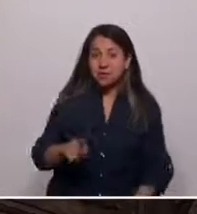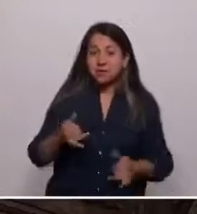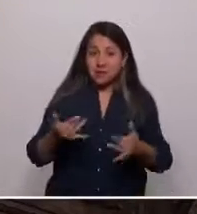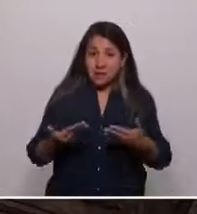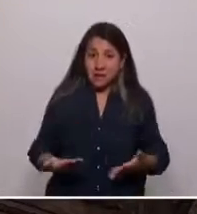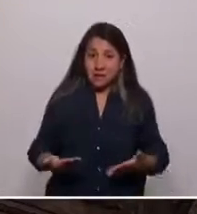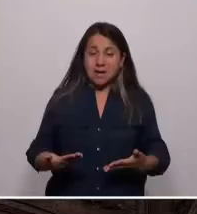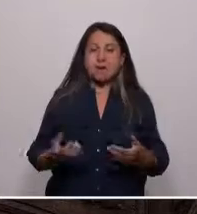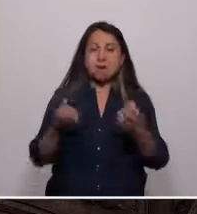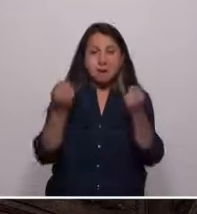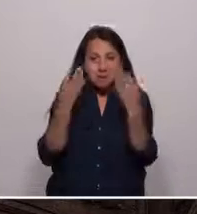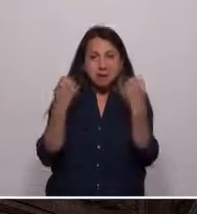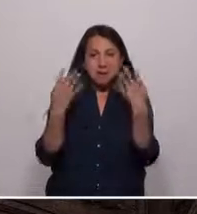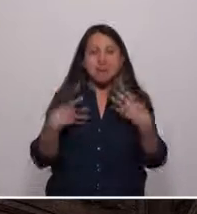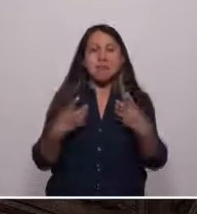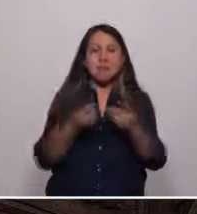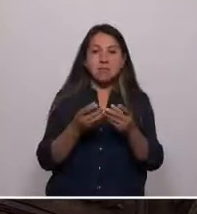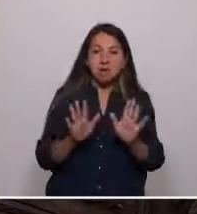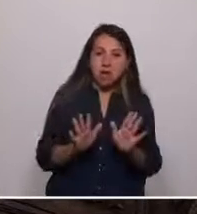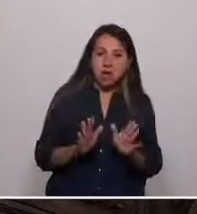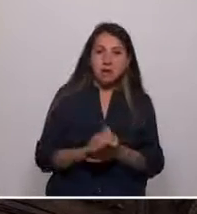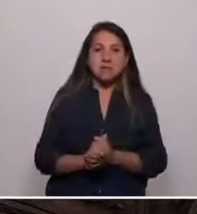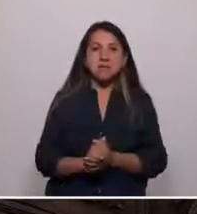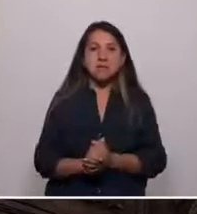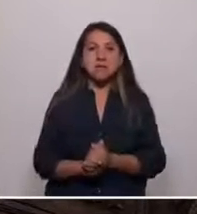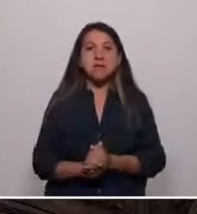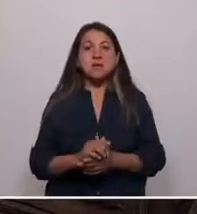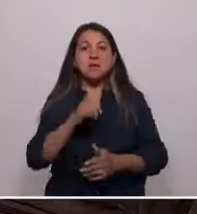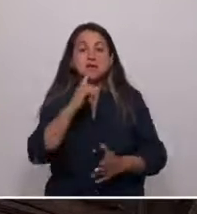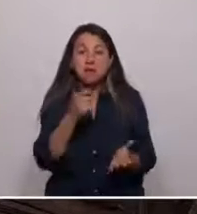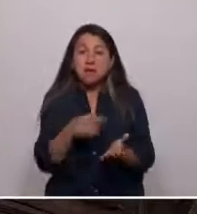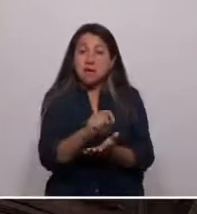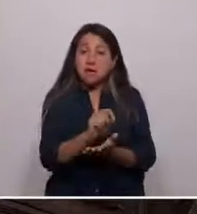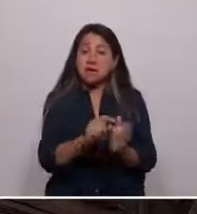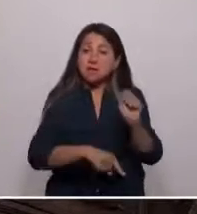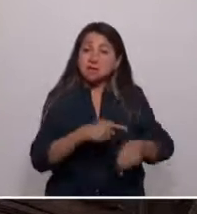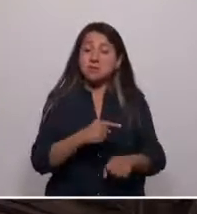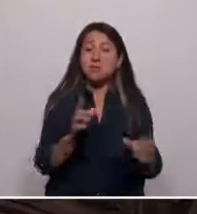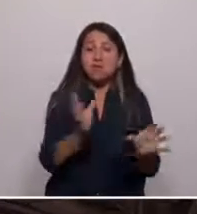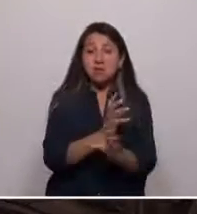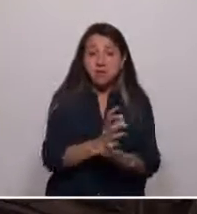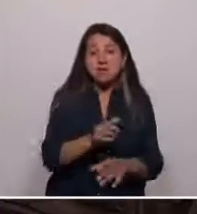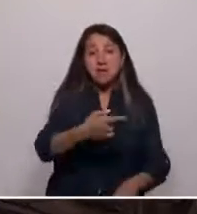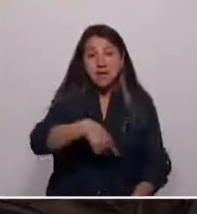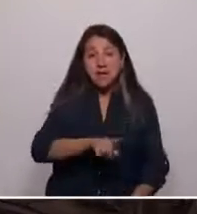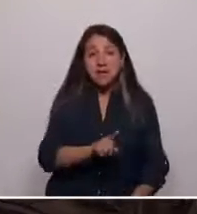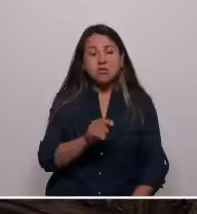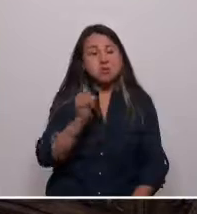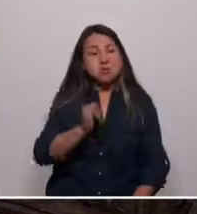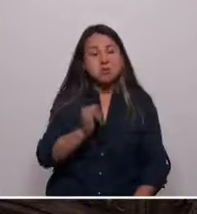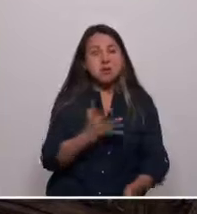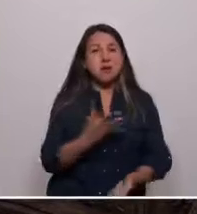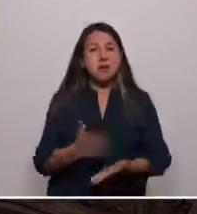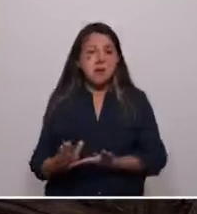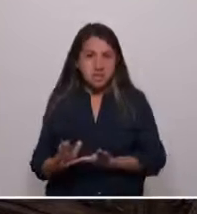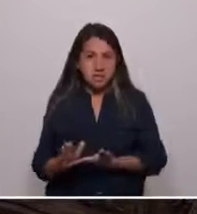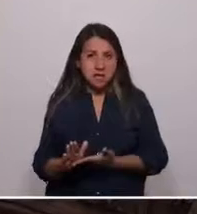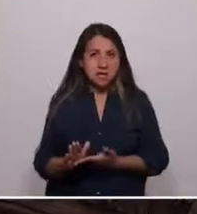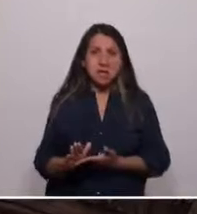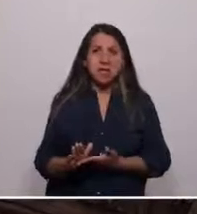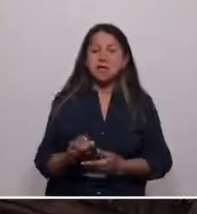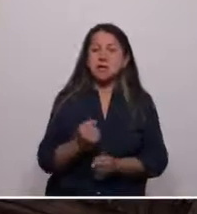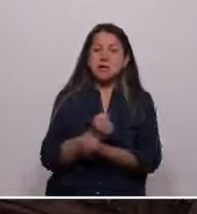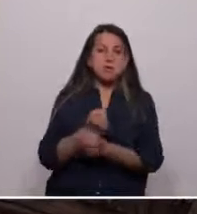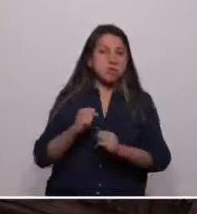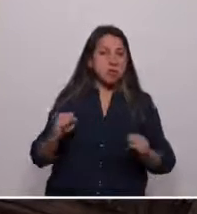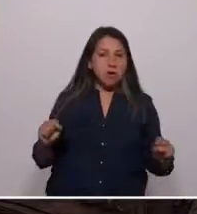para practicar la democracia, que hay quienes validan la violencia, la que debe ser siempre rechazada y que no se le puede